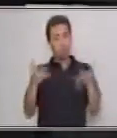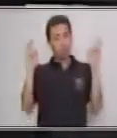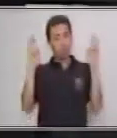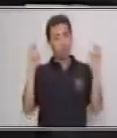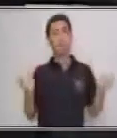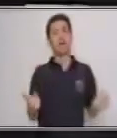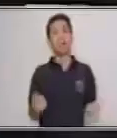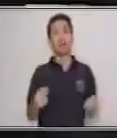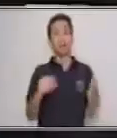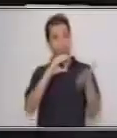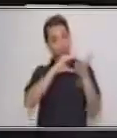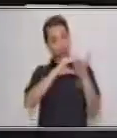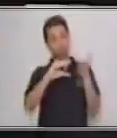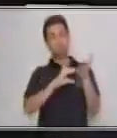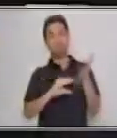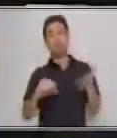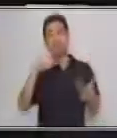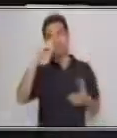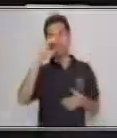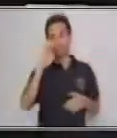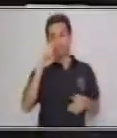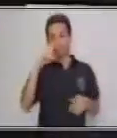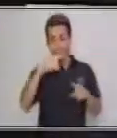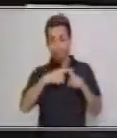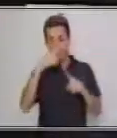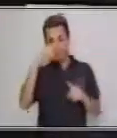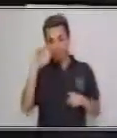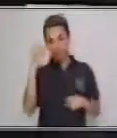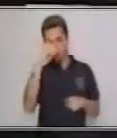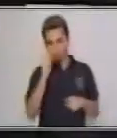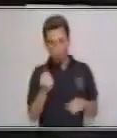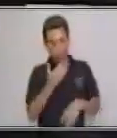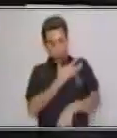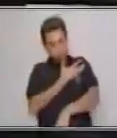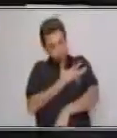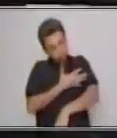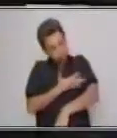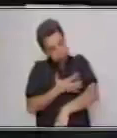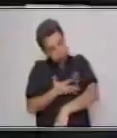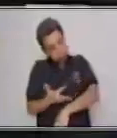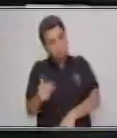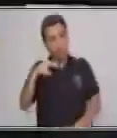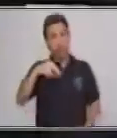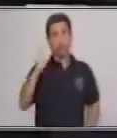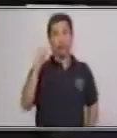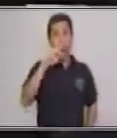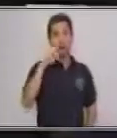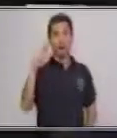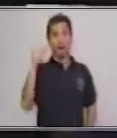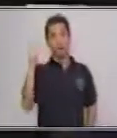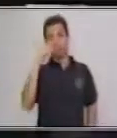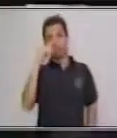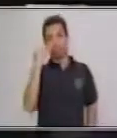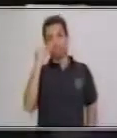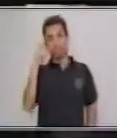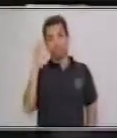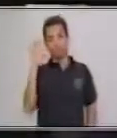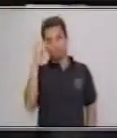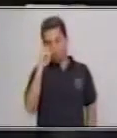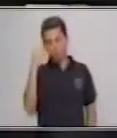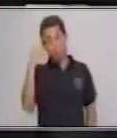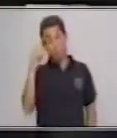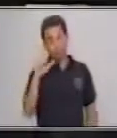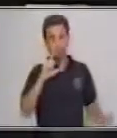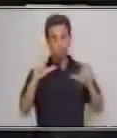textos narrativos en el área de comunicación y lenguaje. Si en casa hay alguna persona con discapacidad, este tema le ayudará a ejercitar